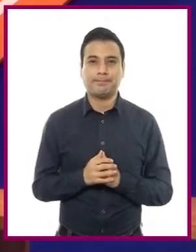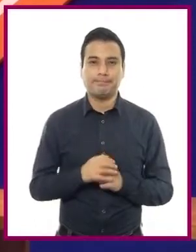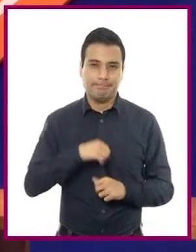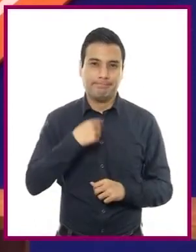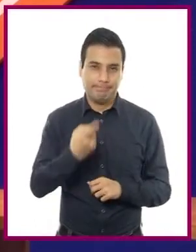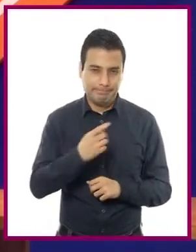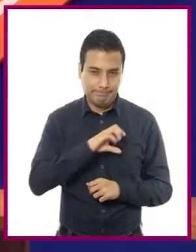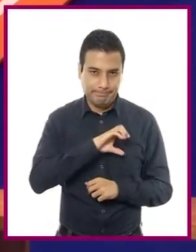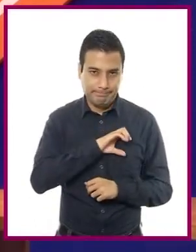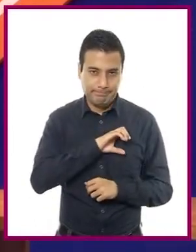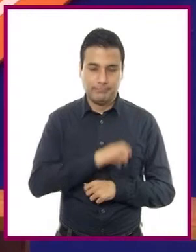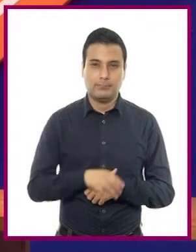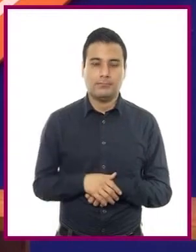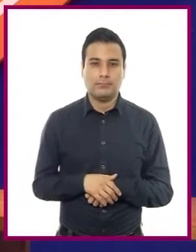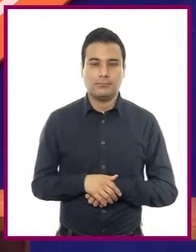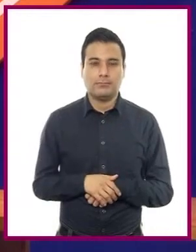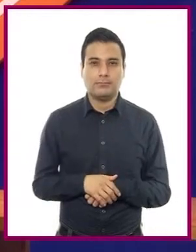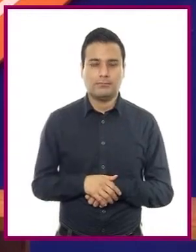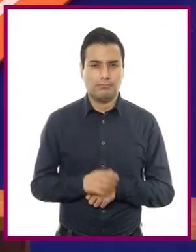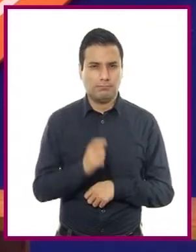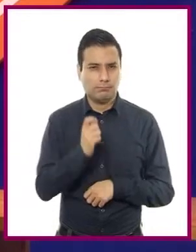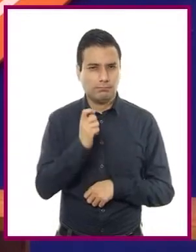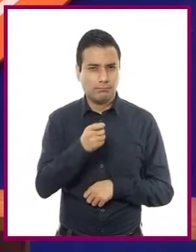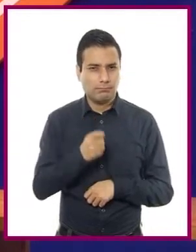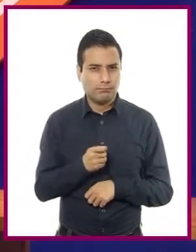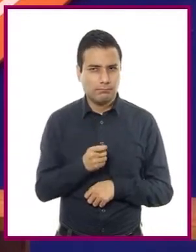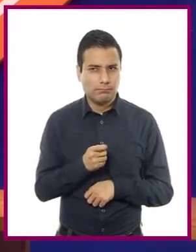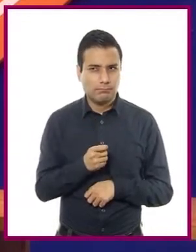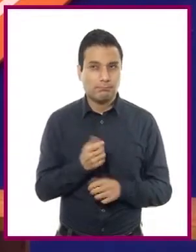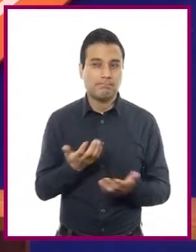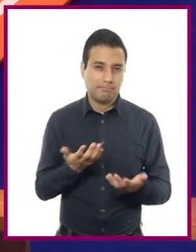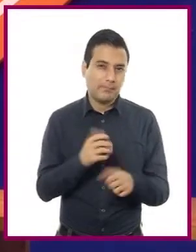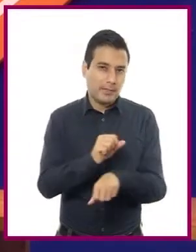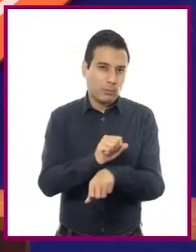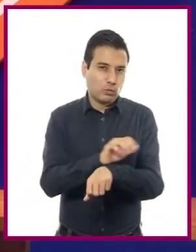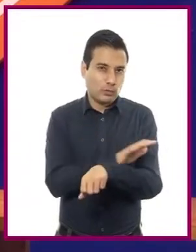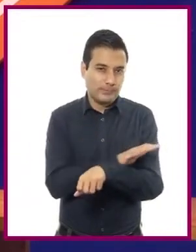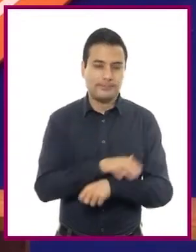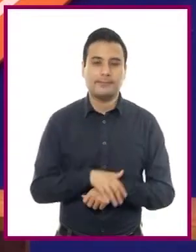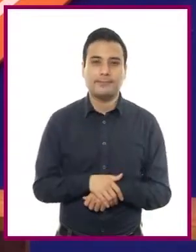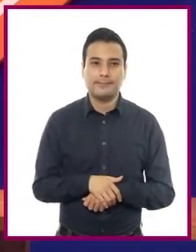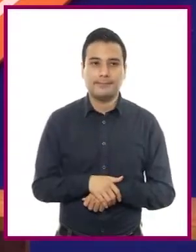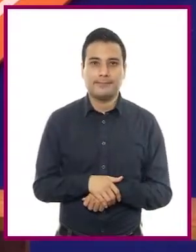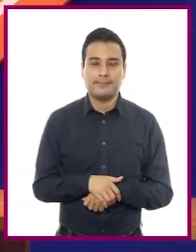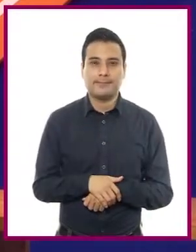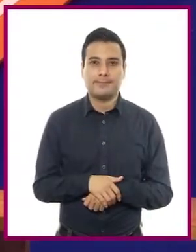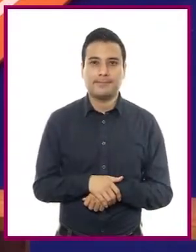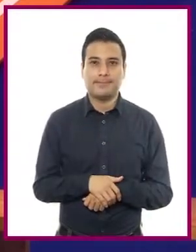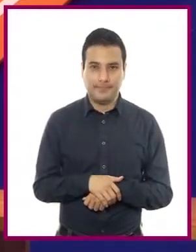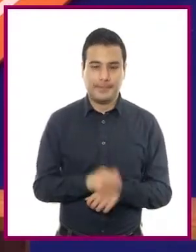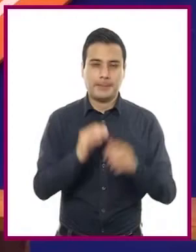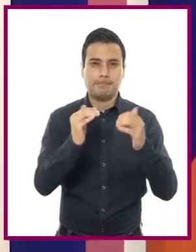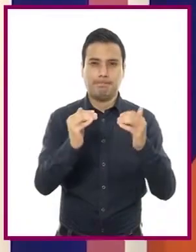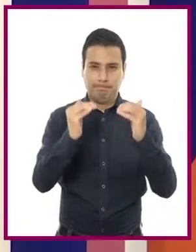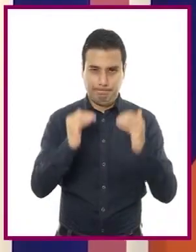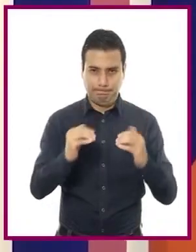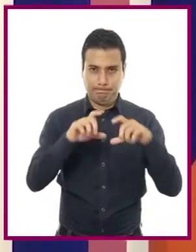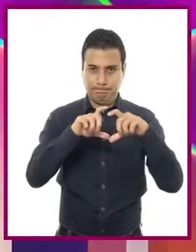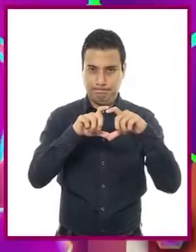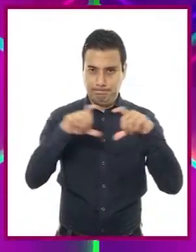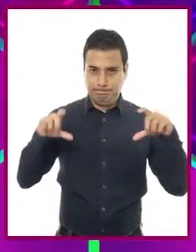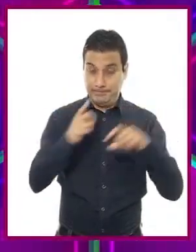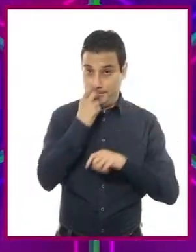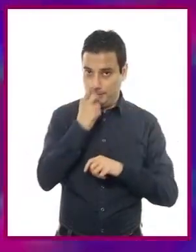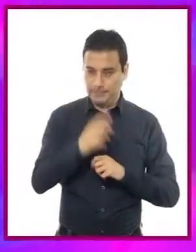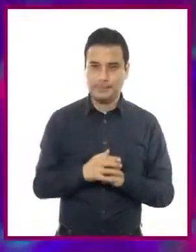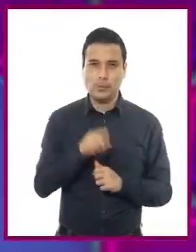quiero, lo que significa que hay una emoción de por medio. Ahora la primera estrofa dice lo siguiente.